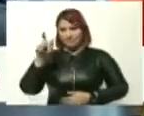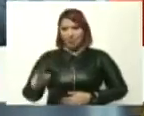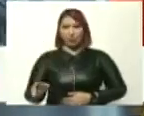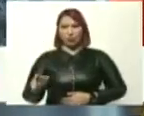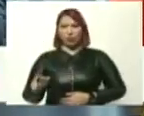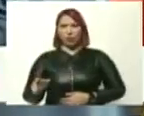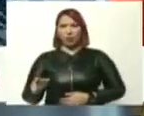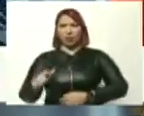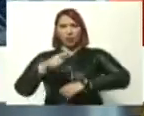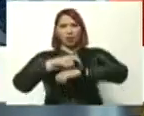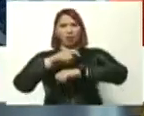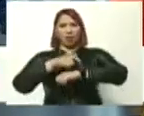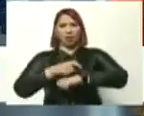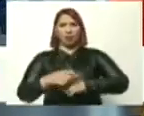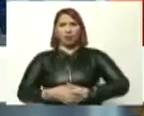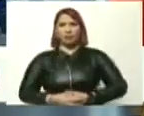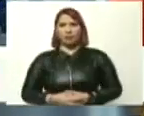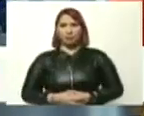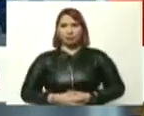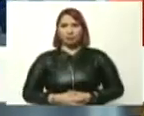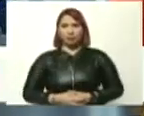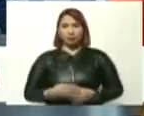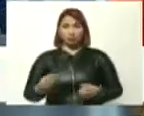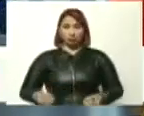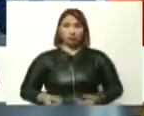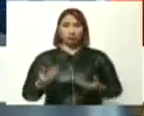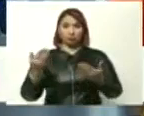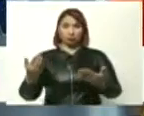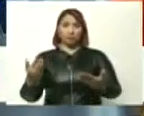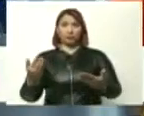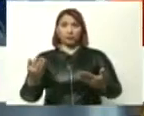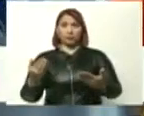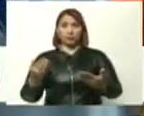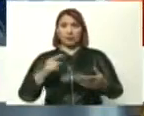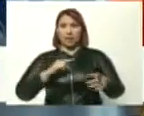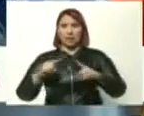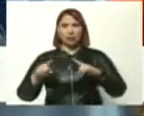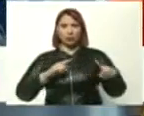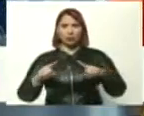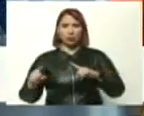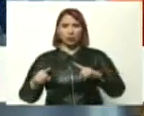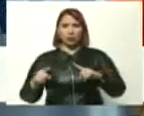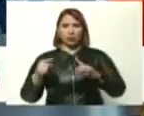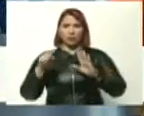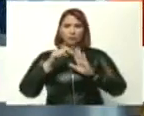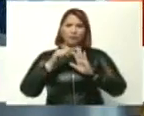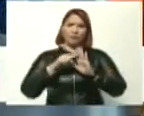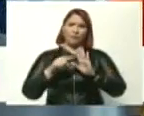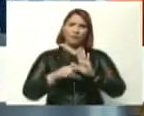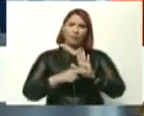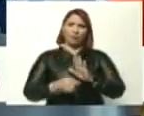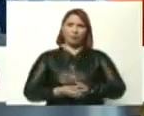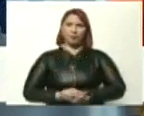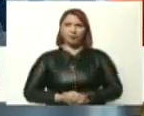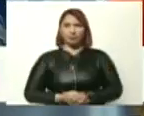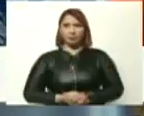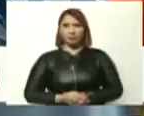a la hora de presentar las acciones respectivas. Es